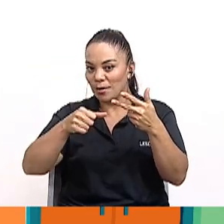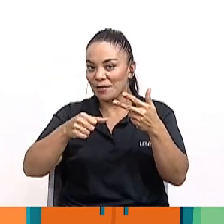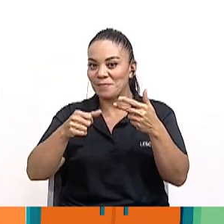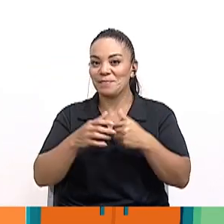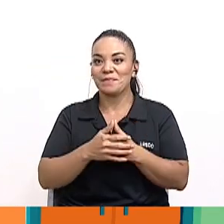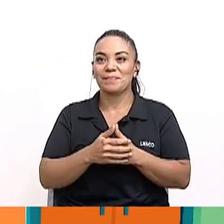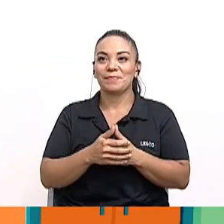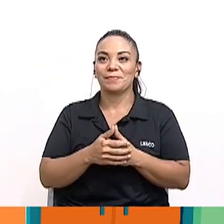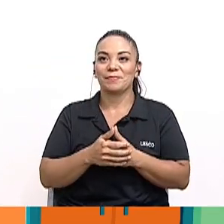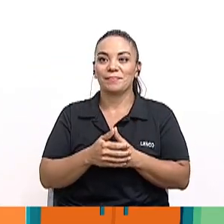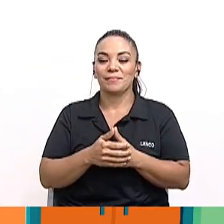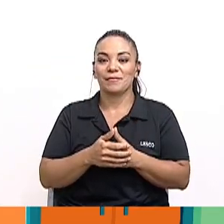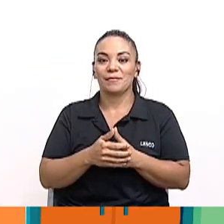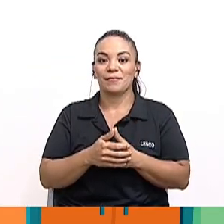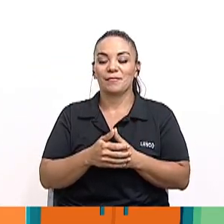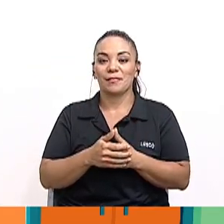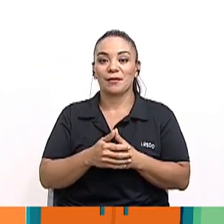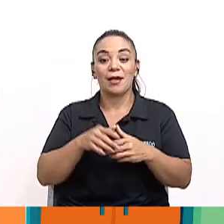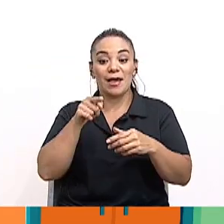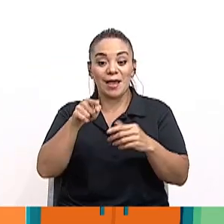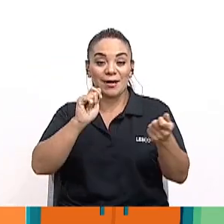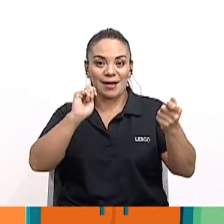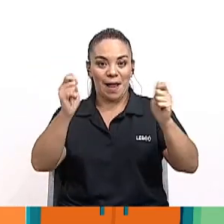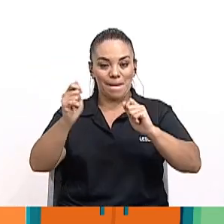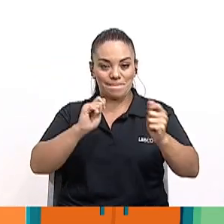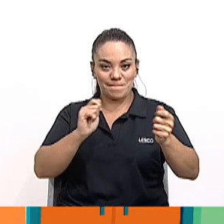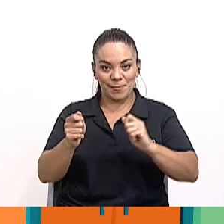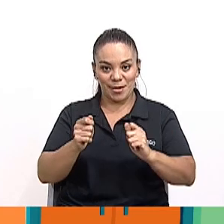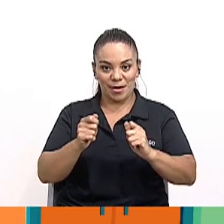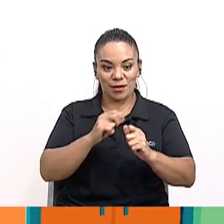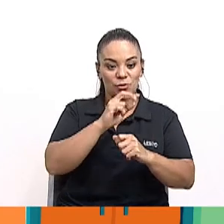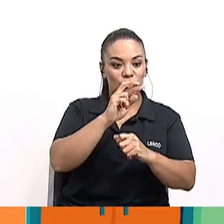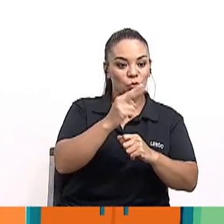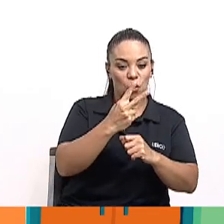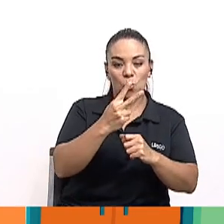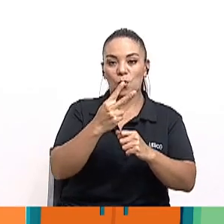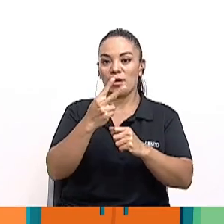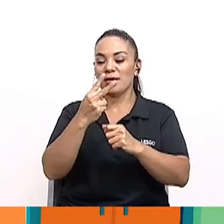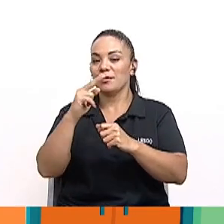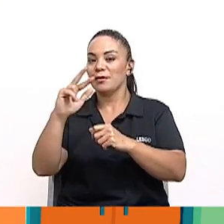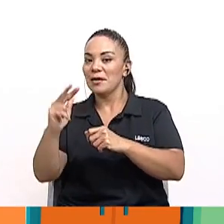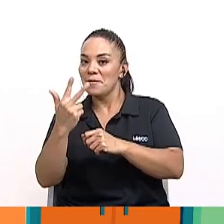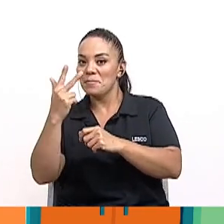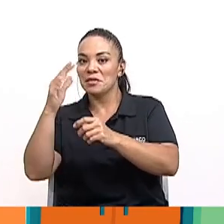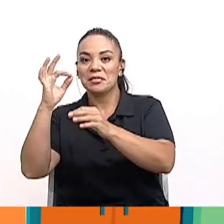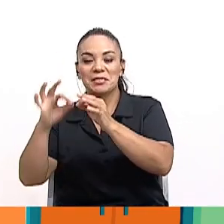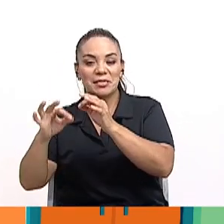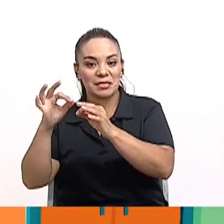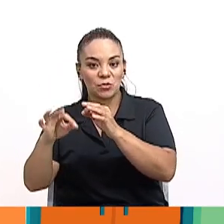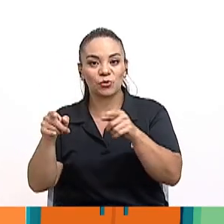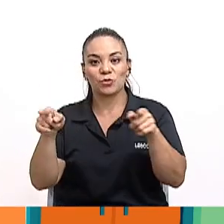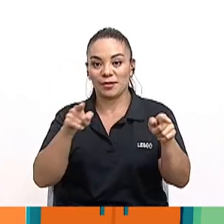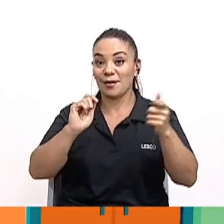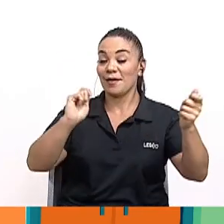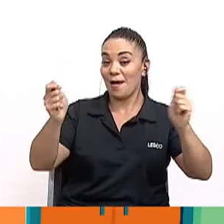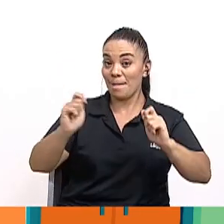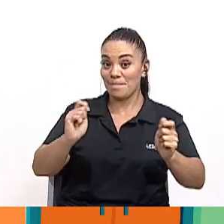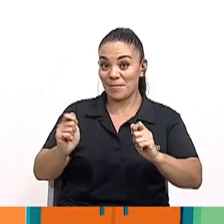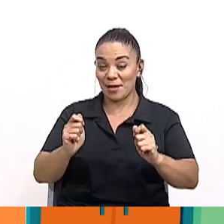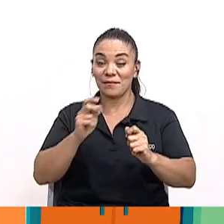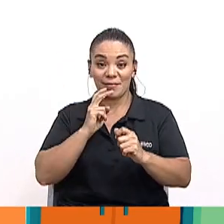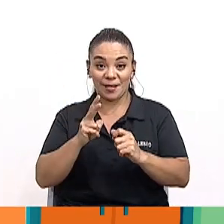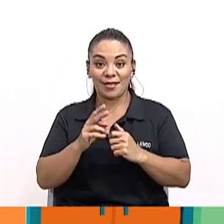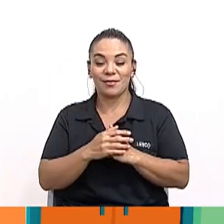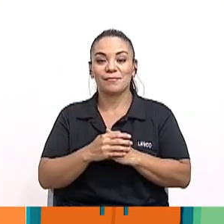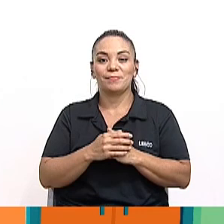diagramamos acá. La geometría cambia cuando yo hago enlaces dobles, enlaces triples o enlaces sencillos, ¿sí?